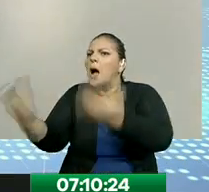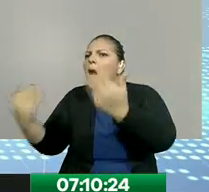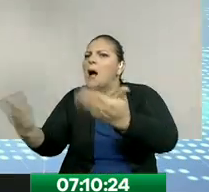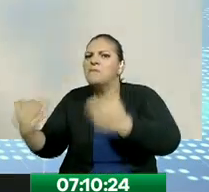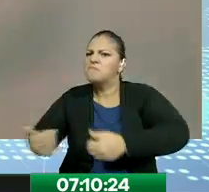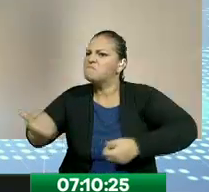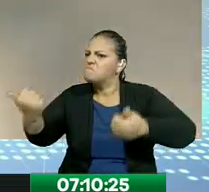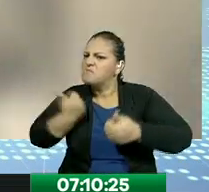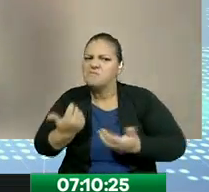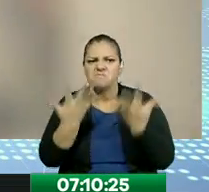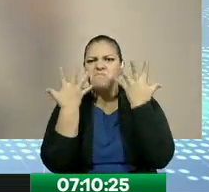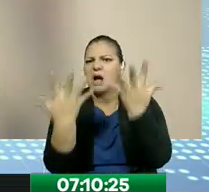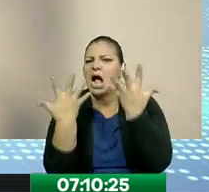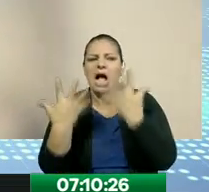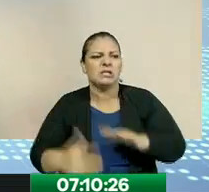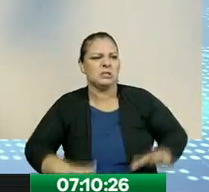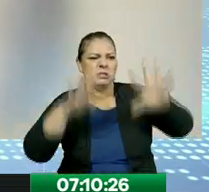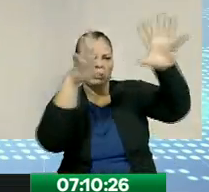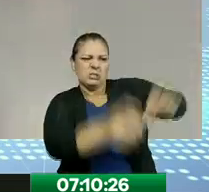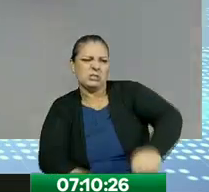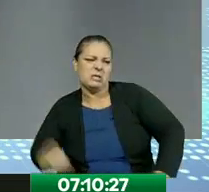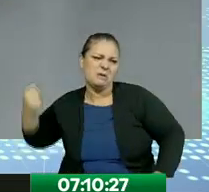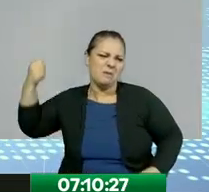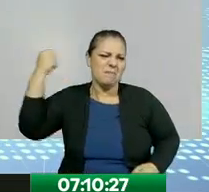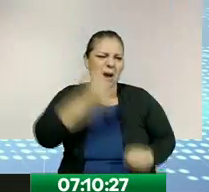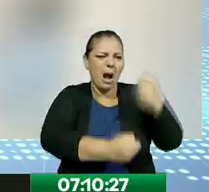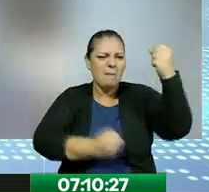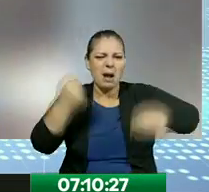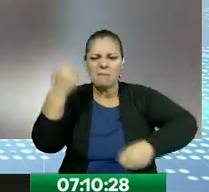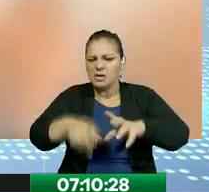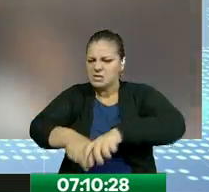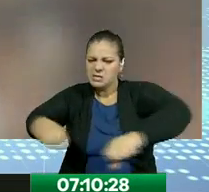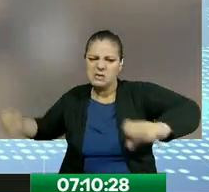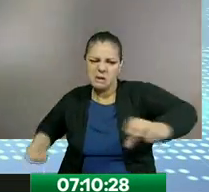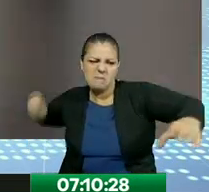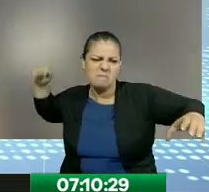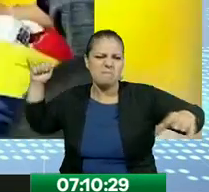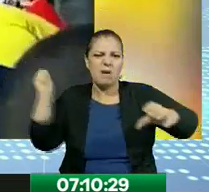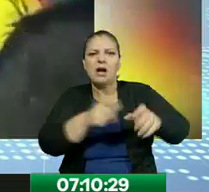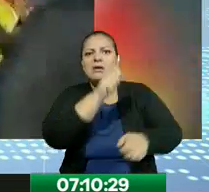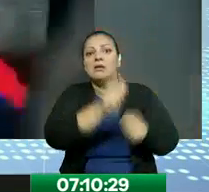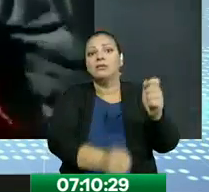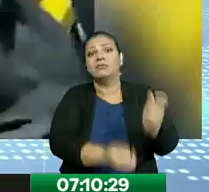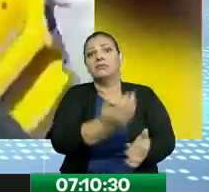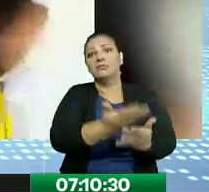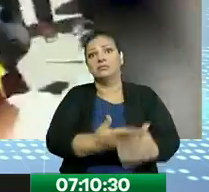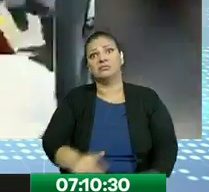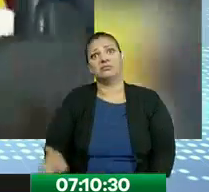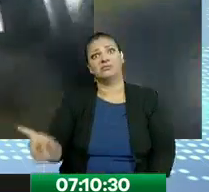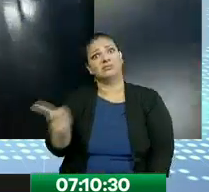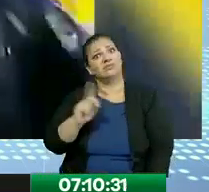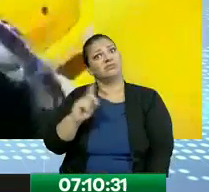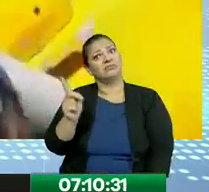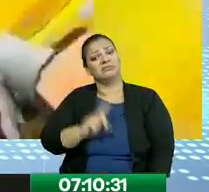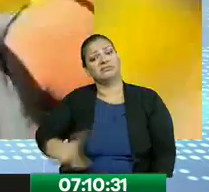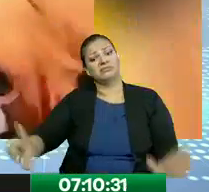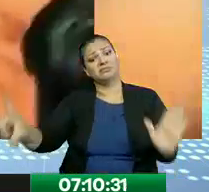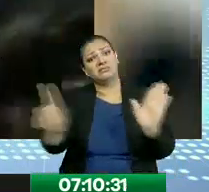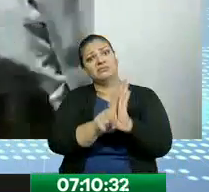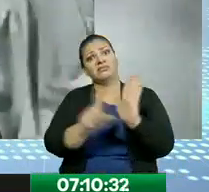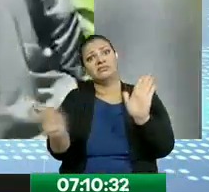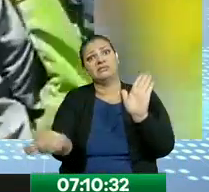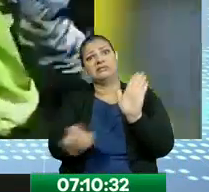que seguir un orden jurídico, un orden moral, como toda civilización así se lo